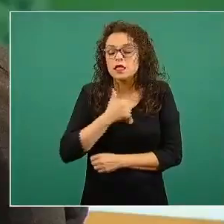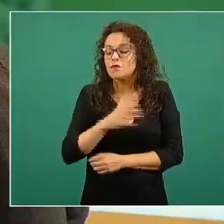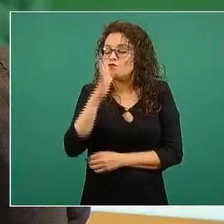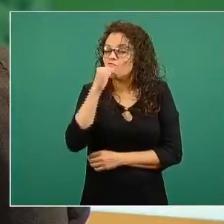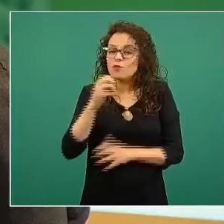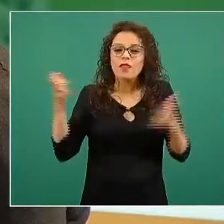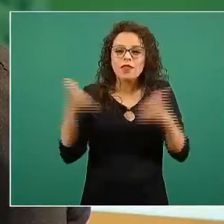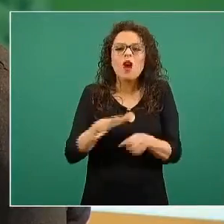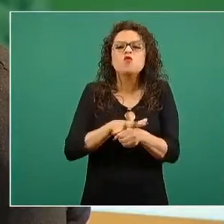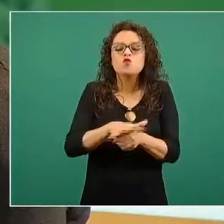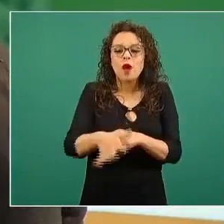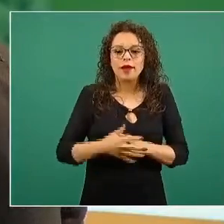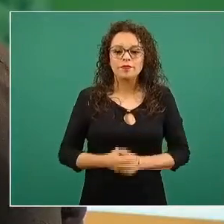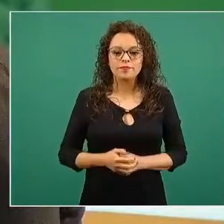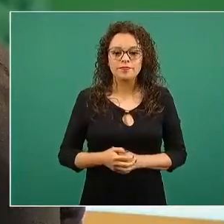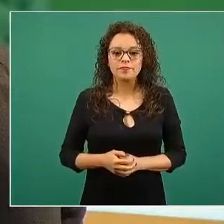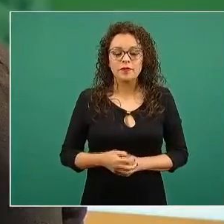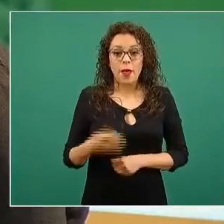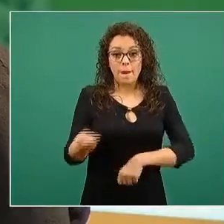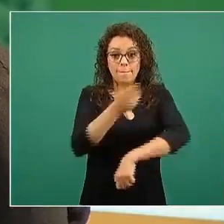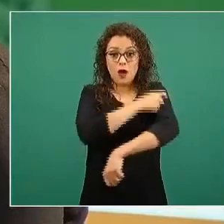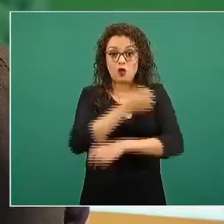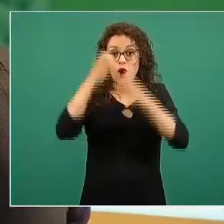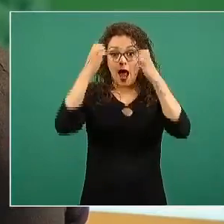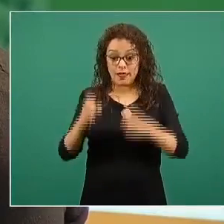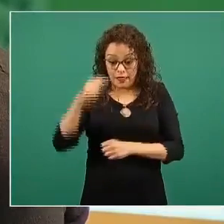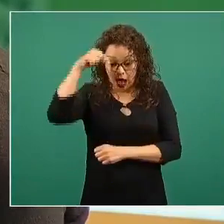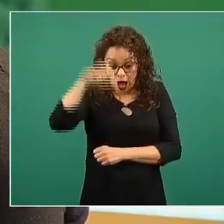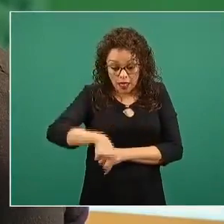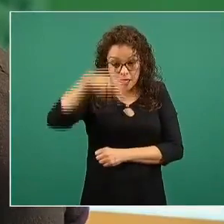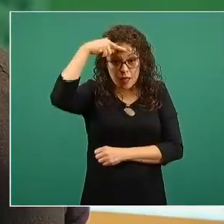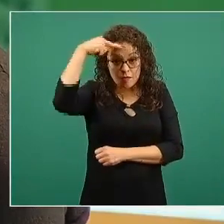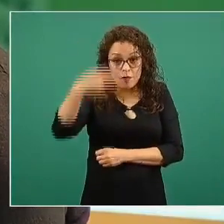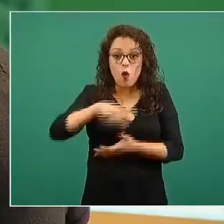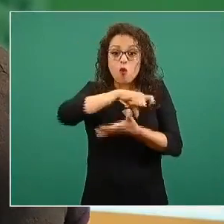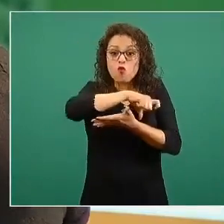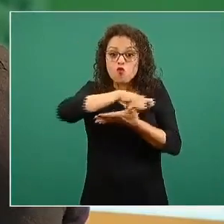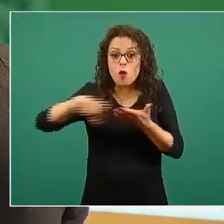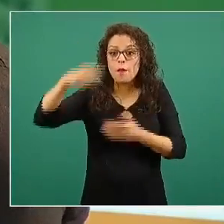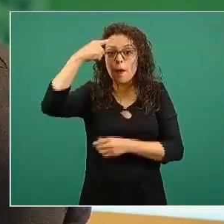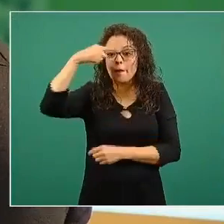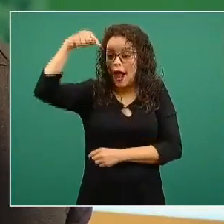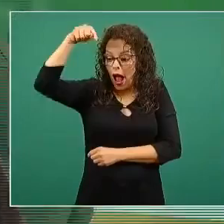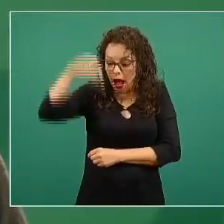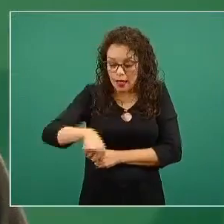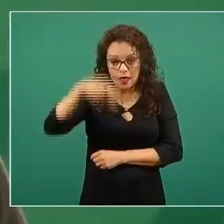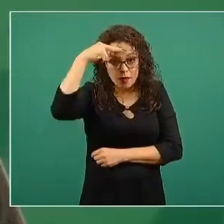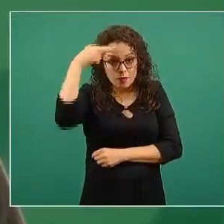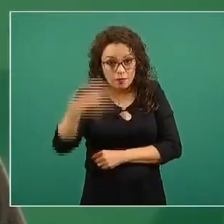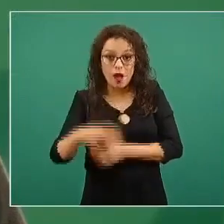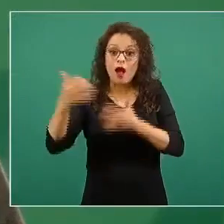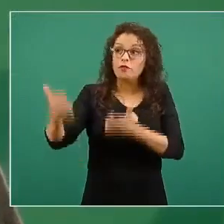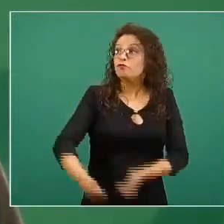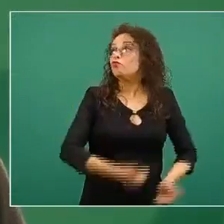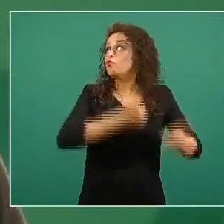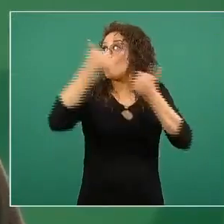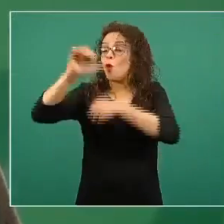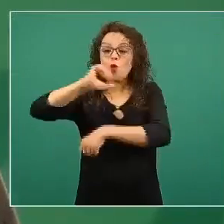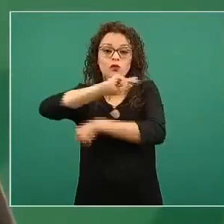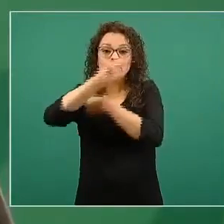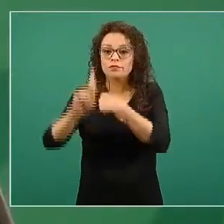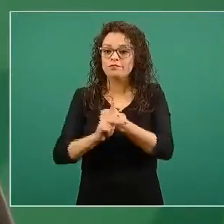que la vacuna que está en el territorio mexicano, que se compró para el Plan Nacional de México, pueda llevarse a otro país,